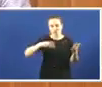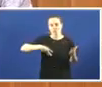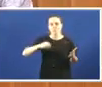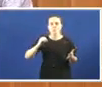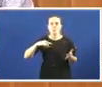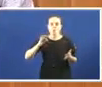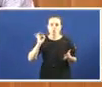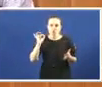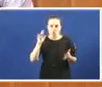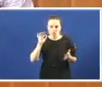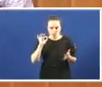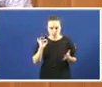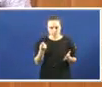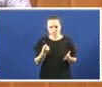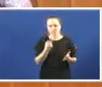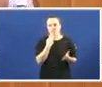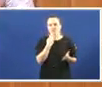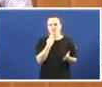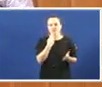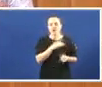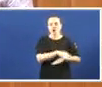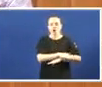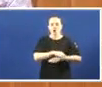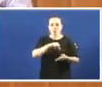Europea, o Goberno Central comprométese a baixar o peso do